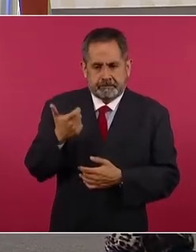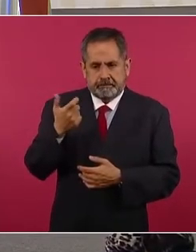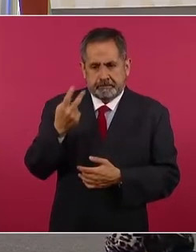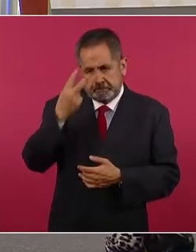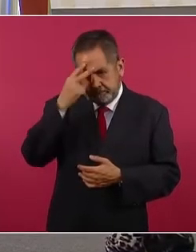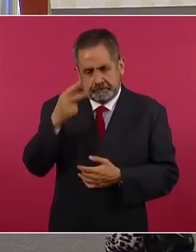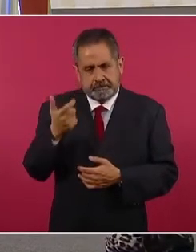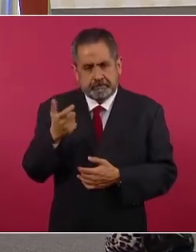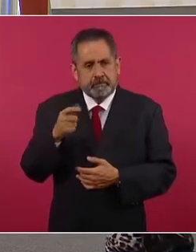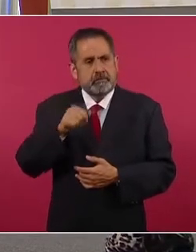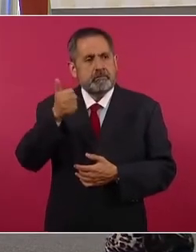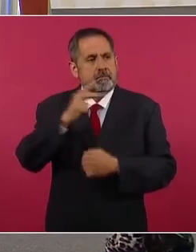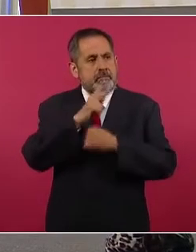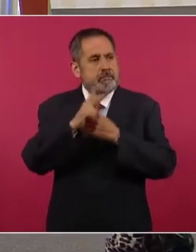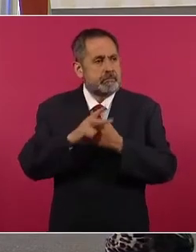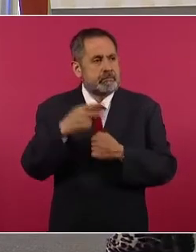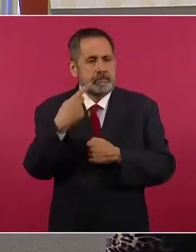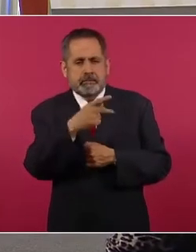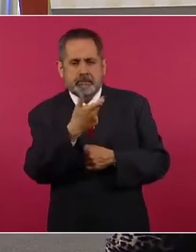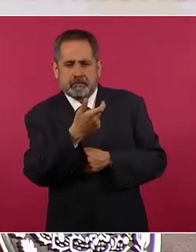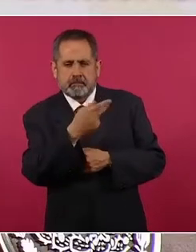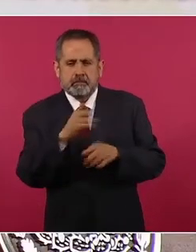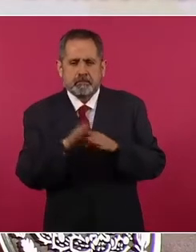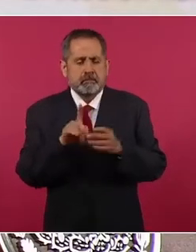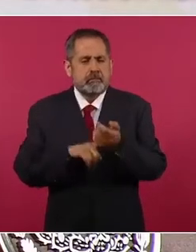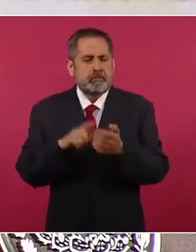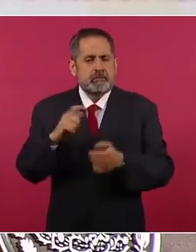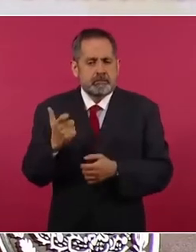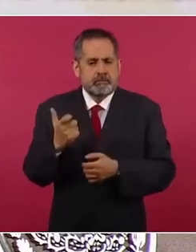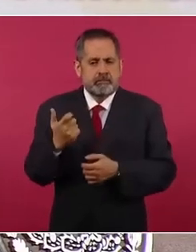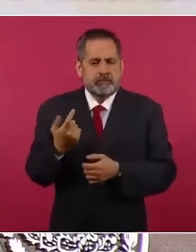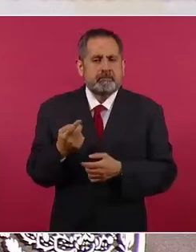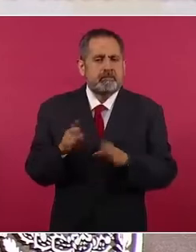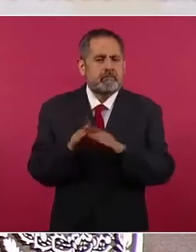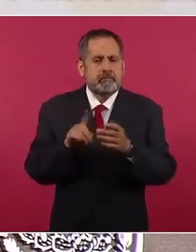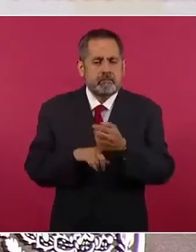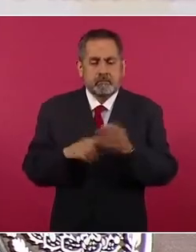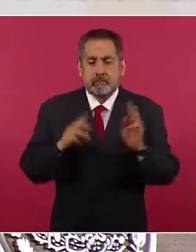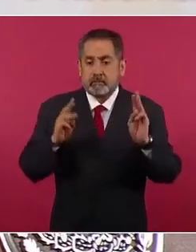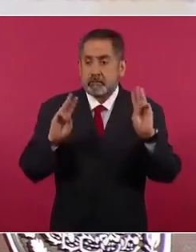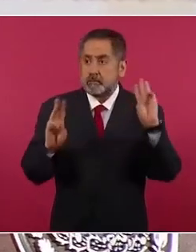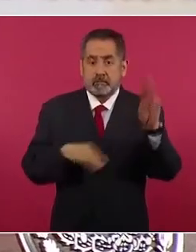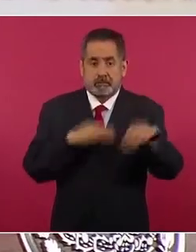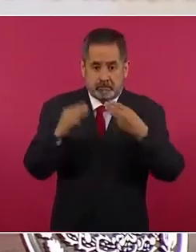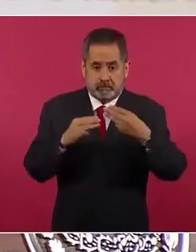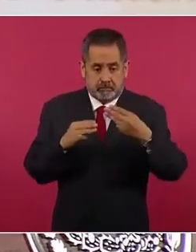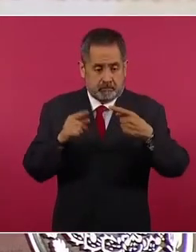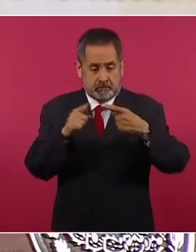con relación a otros países. Estamos entre los tres países del mundo